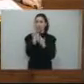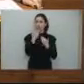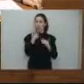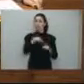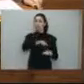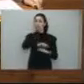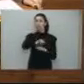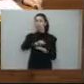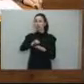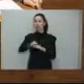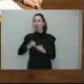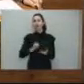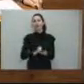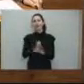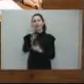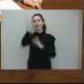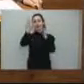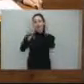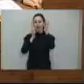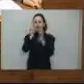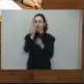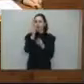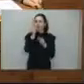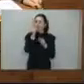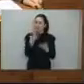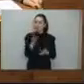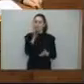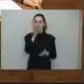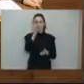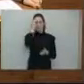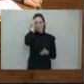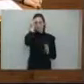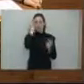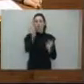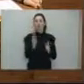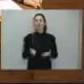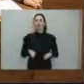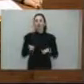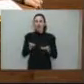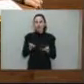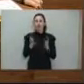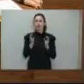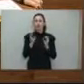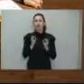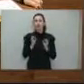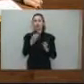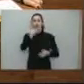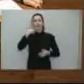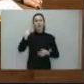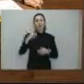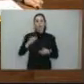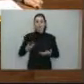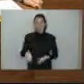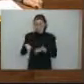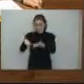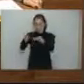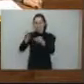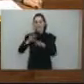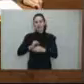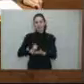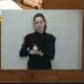el ámbito de la agroganadería, porque nos parece muy bien que se ayude la incorporación de jóvenes a la